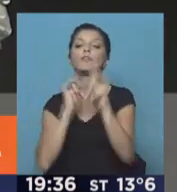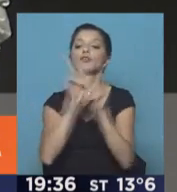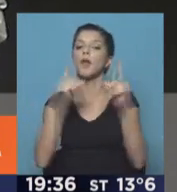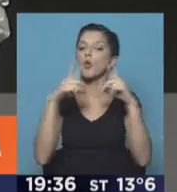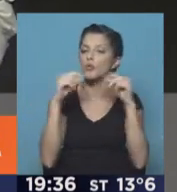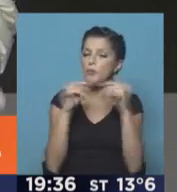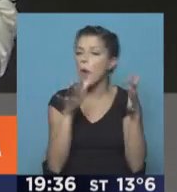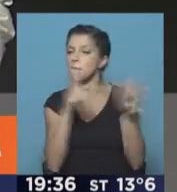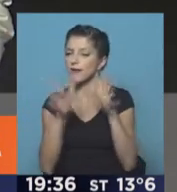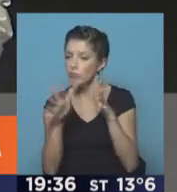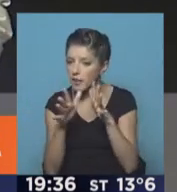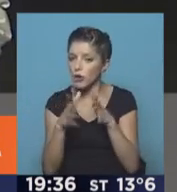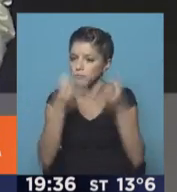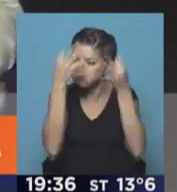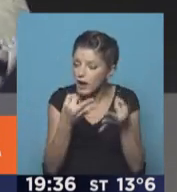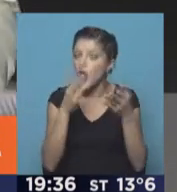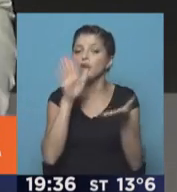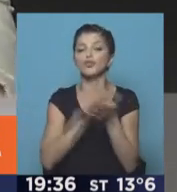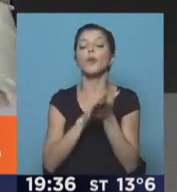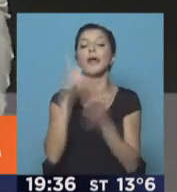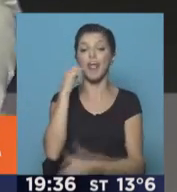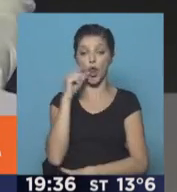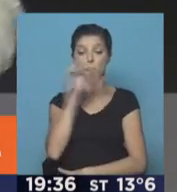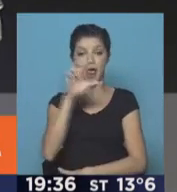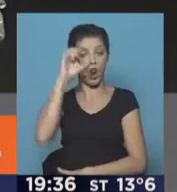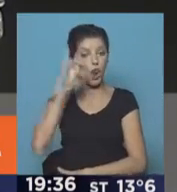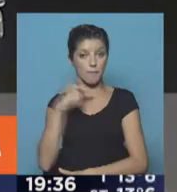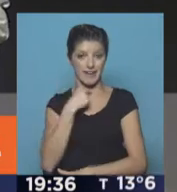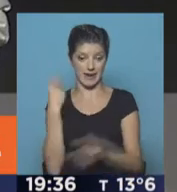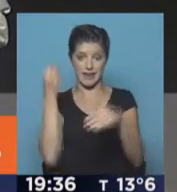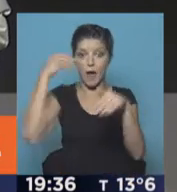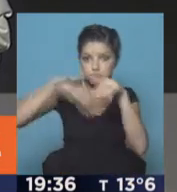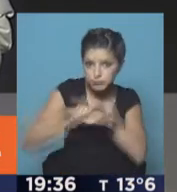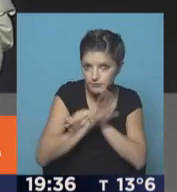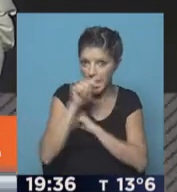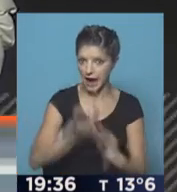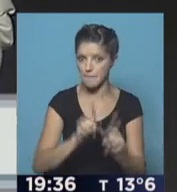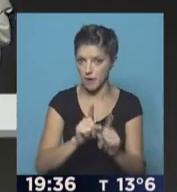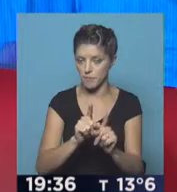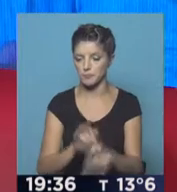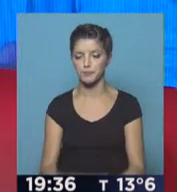certera del dinero que José López trataba de arrojar aquí en el monasterio.